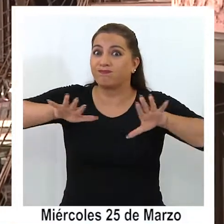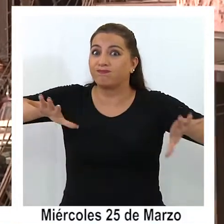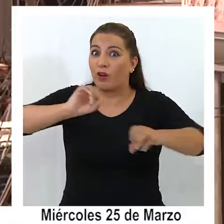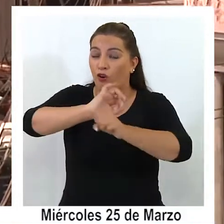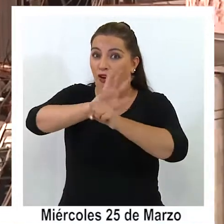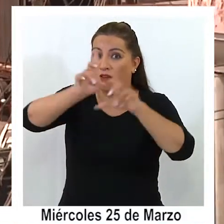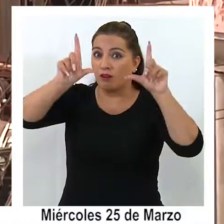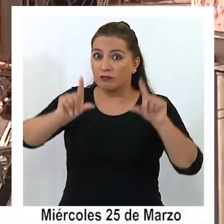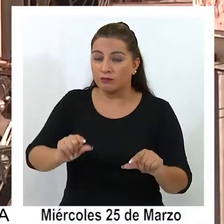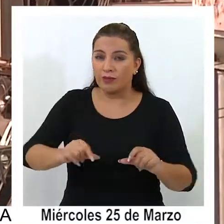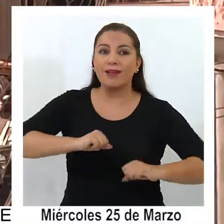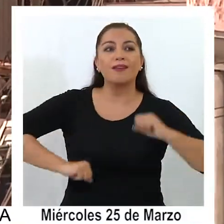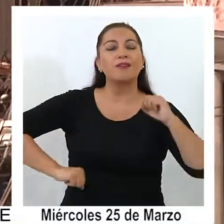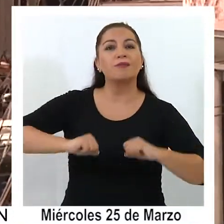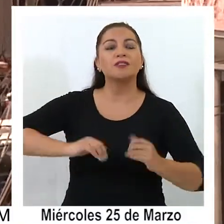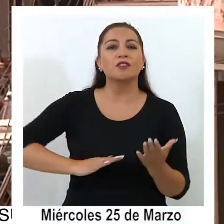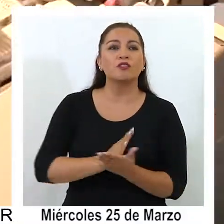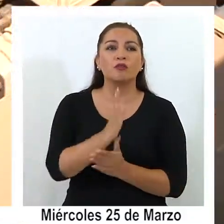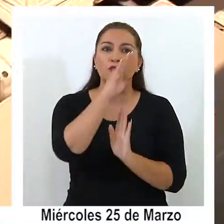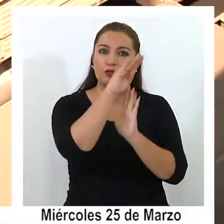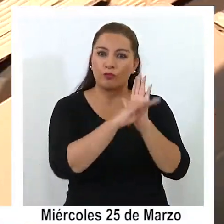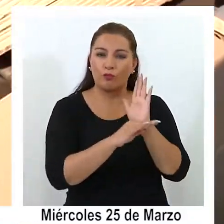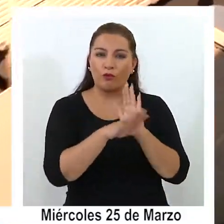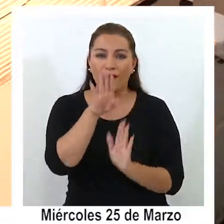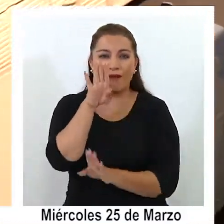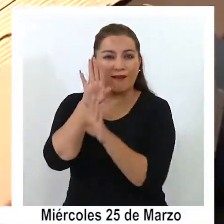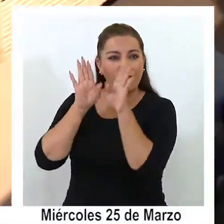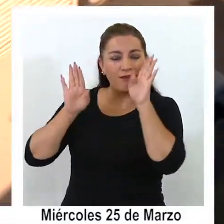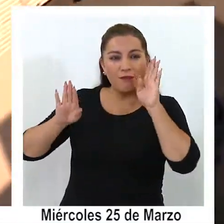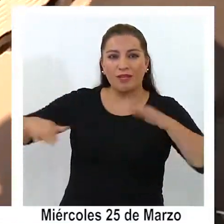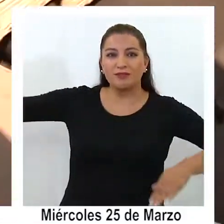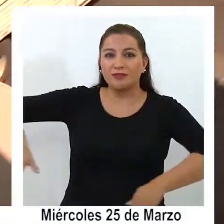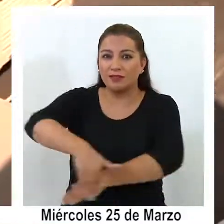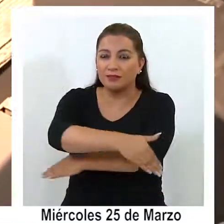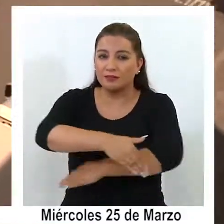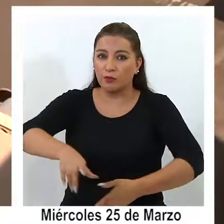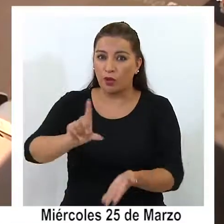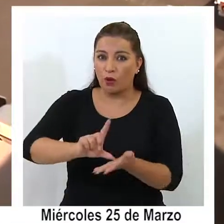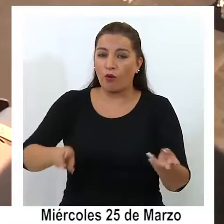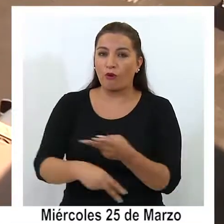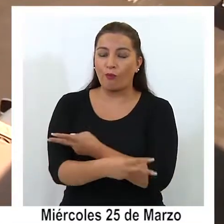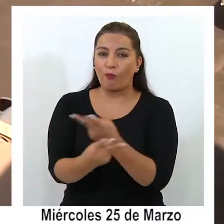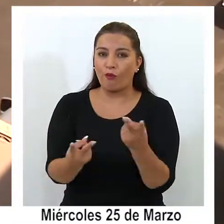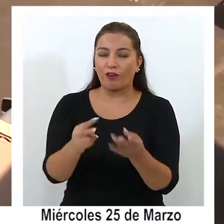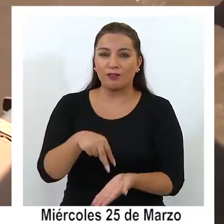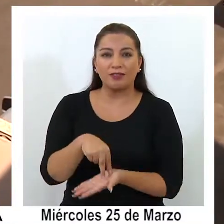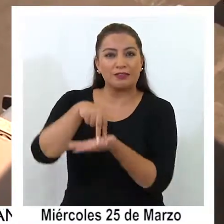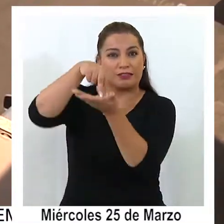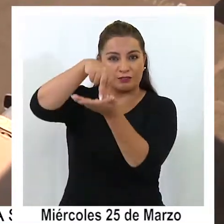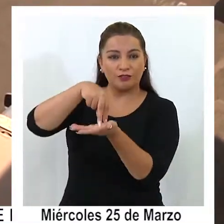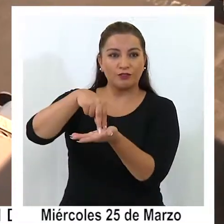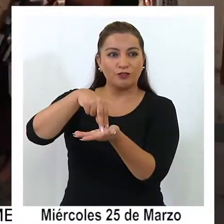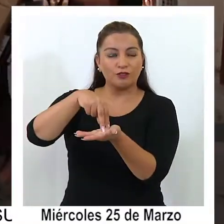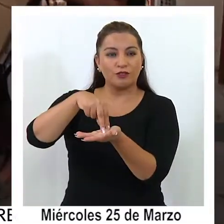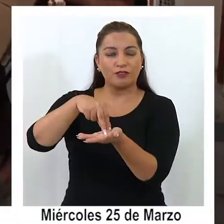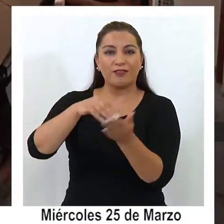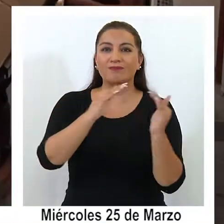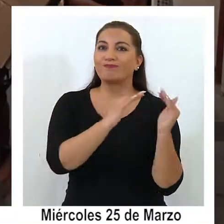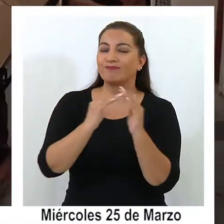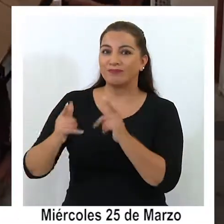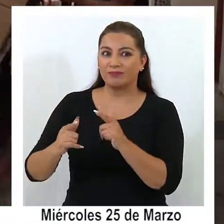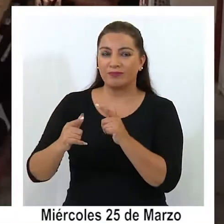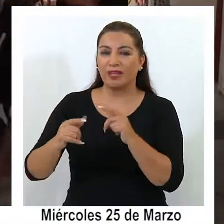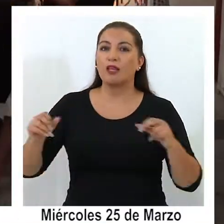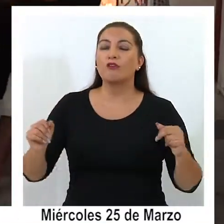coronavirus, la empresa inició un programa de sanitización de calles y espacios públicos del recinto amurallado, del barrio industrial